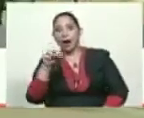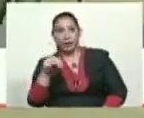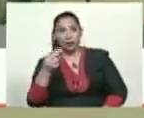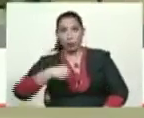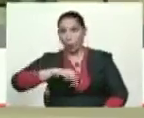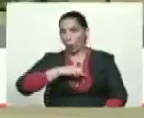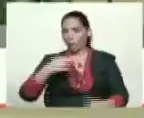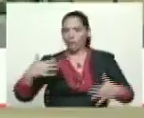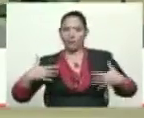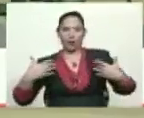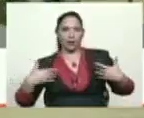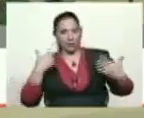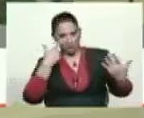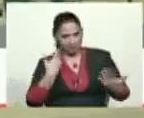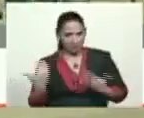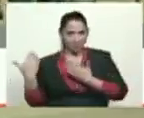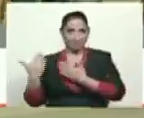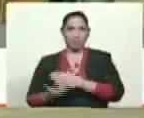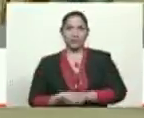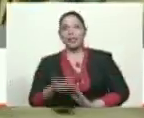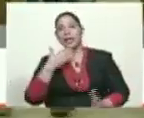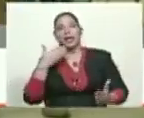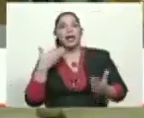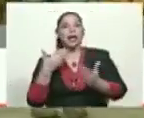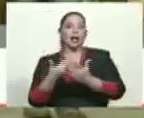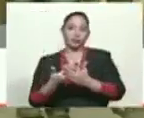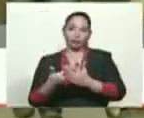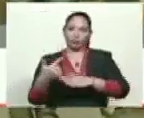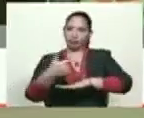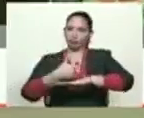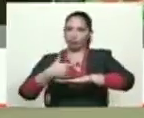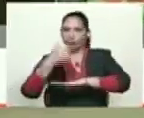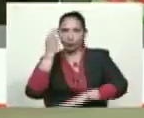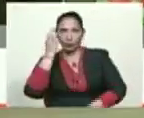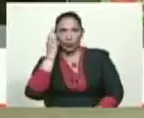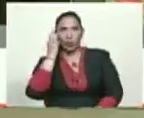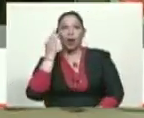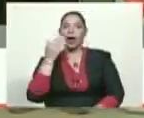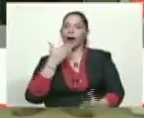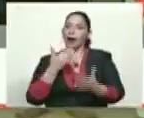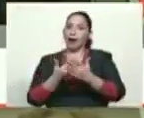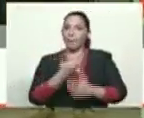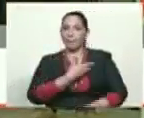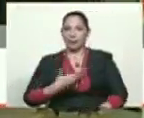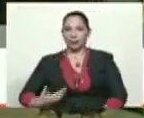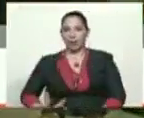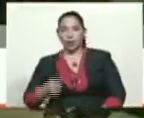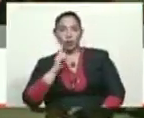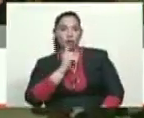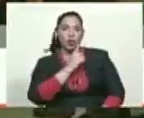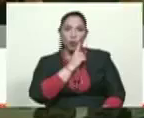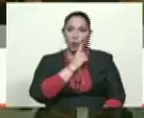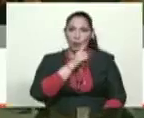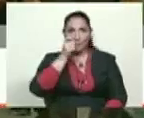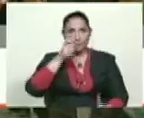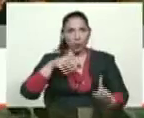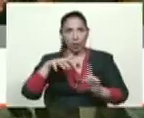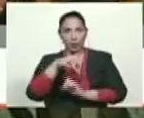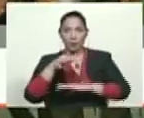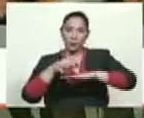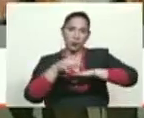ruiz bona bueno muchas gracias gobernador a muchas gracias señor presidente en nombre del pueblo del municipio iribarren